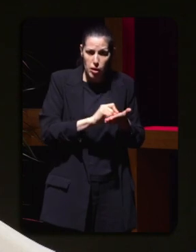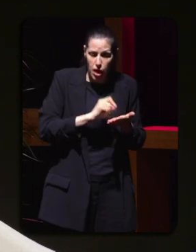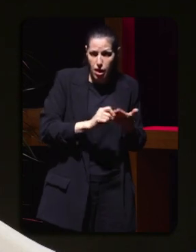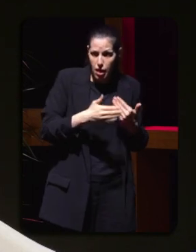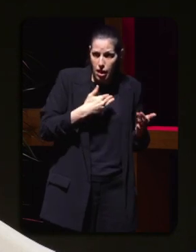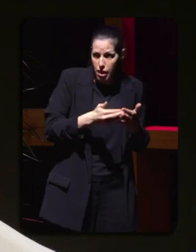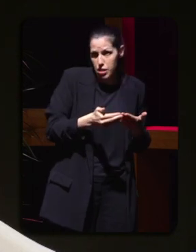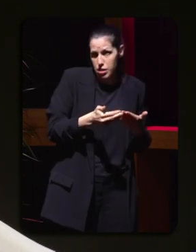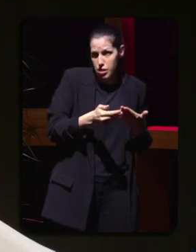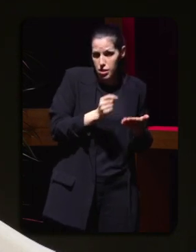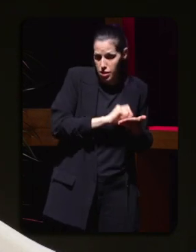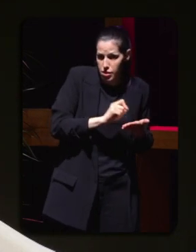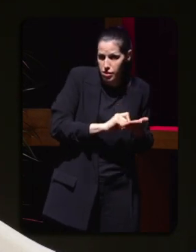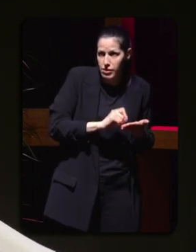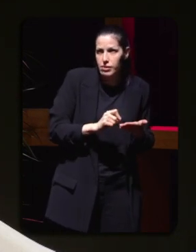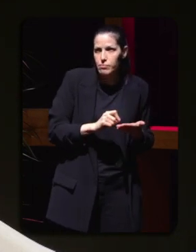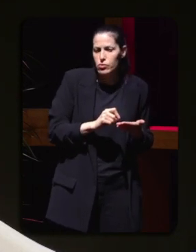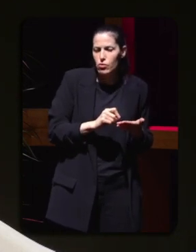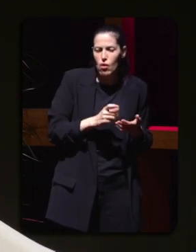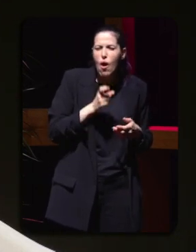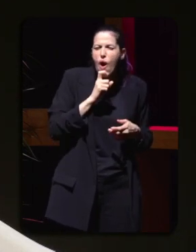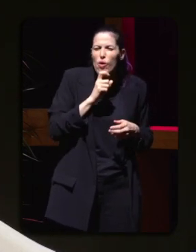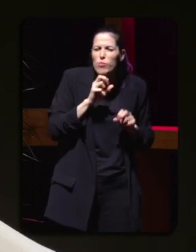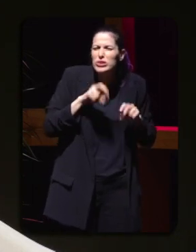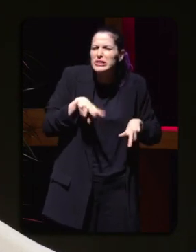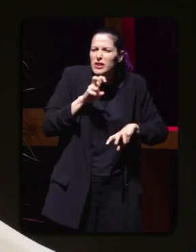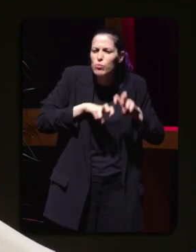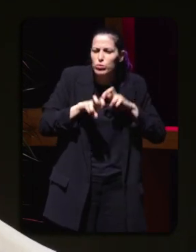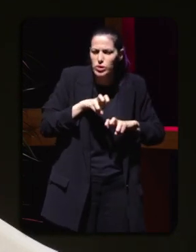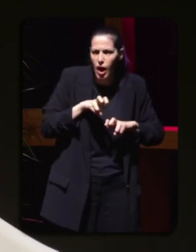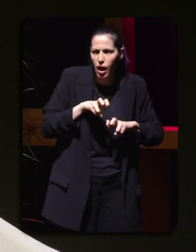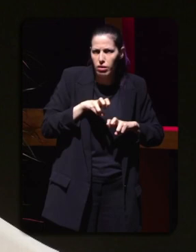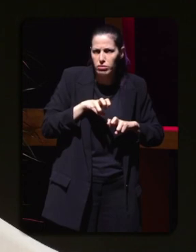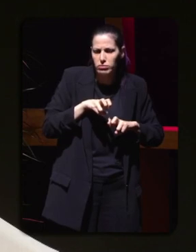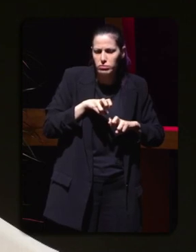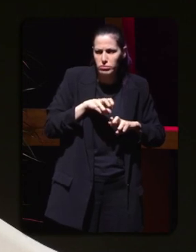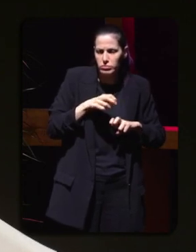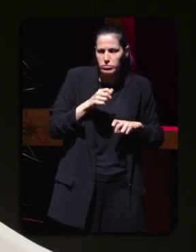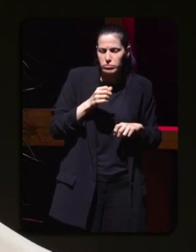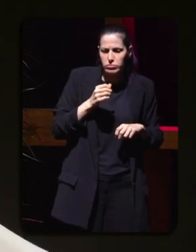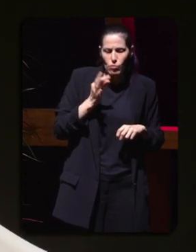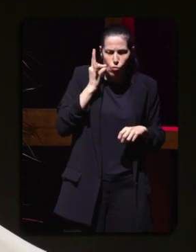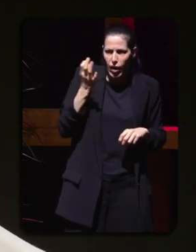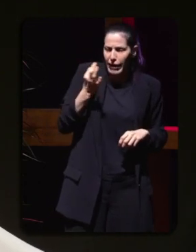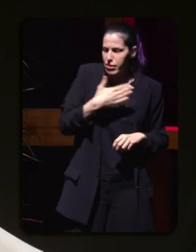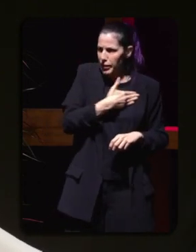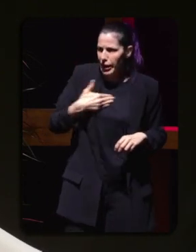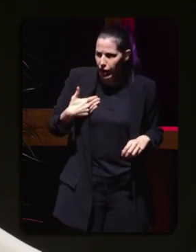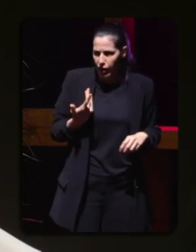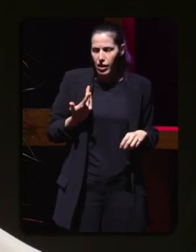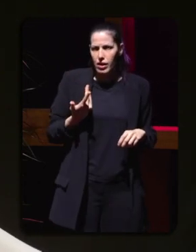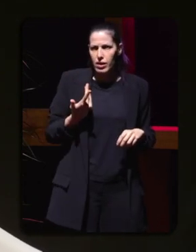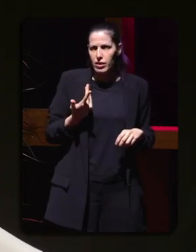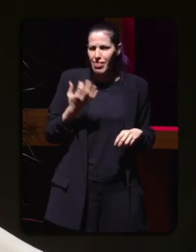buscarlo Claro que un niño merece el deseo de su madre para nacer Pero cómo que no pero claro que sí nadie más sin querer por favor